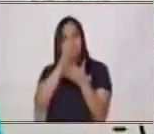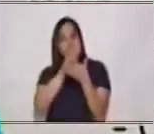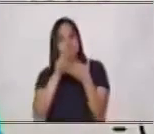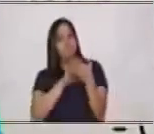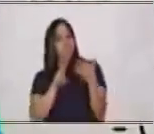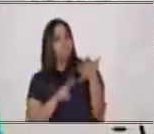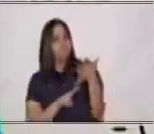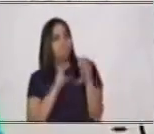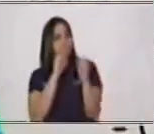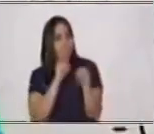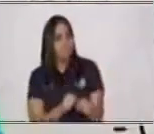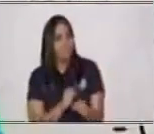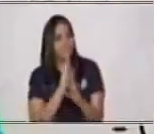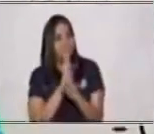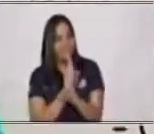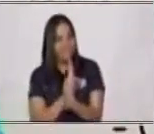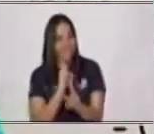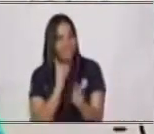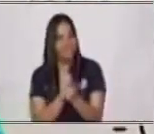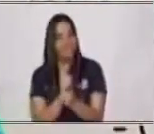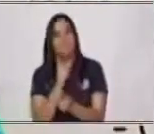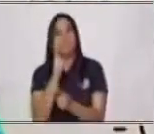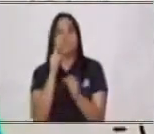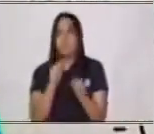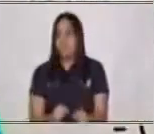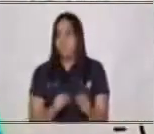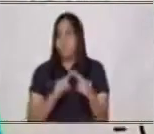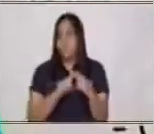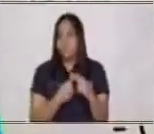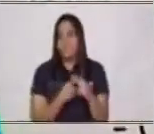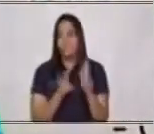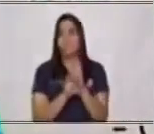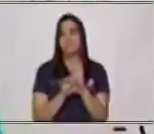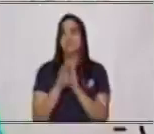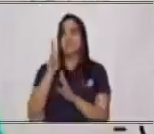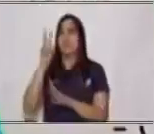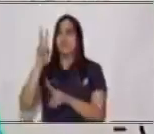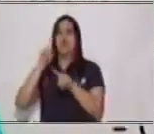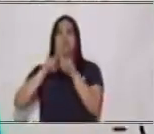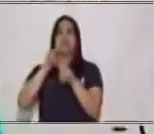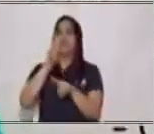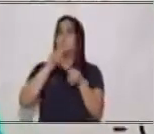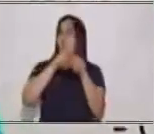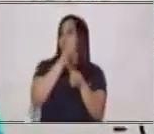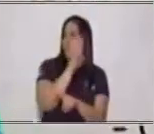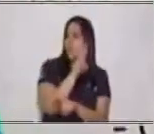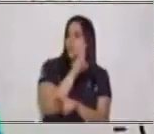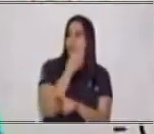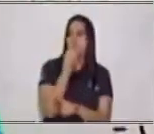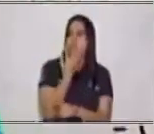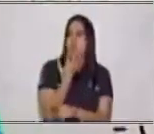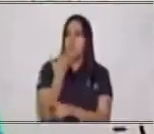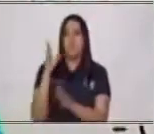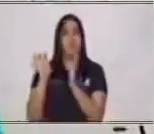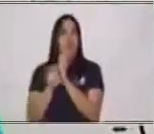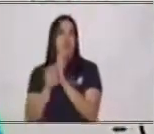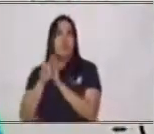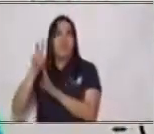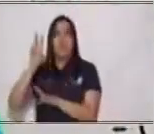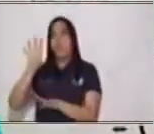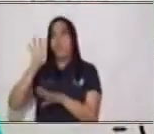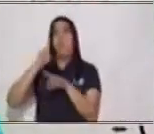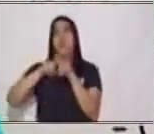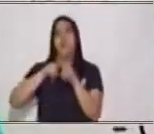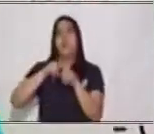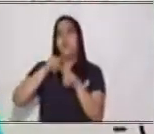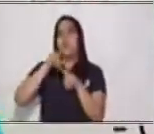ir encontrando ese resultado. Tú puedes empezar 2 por 2 por 2. 2 por 2, 4 y